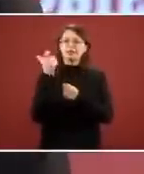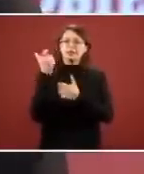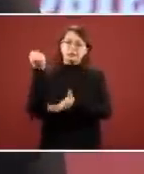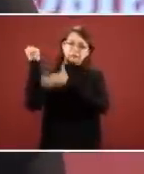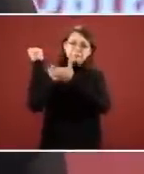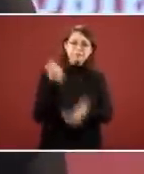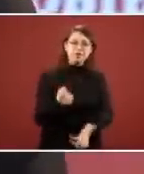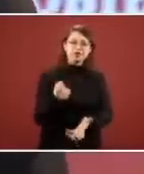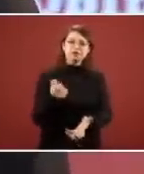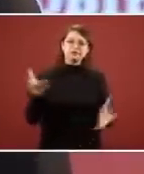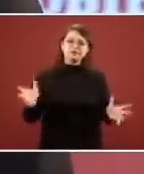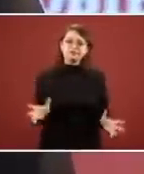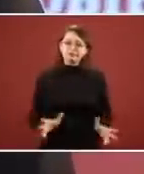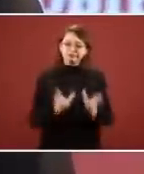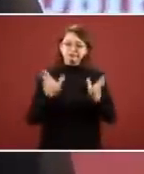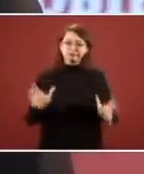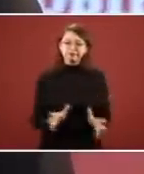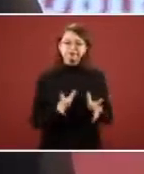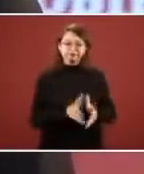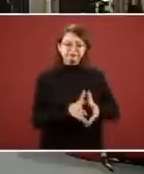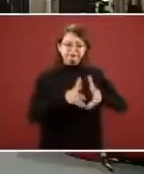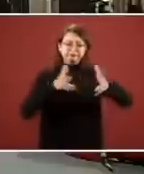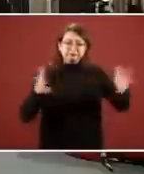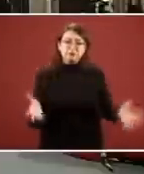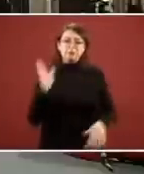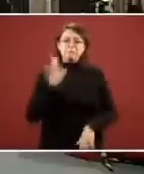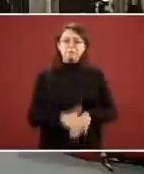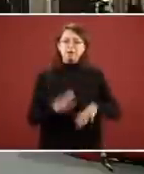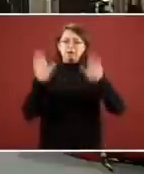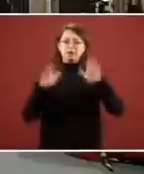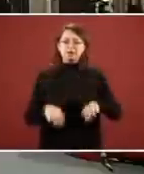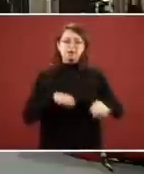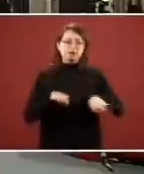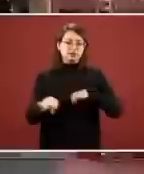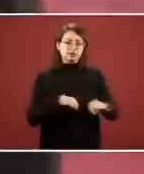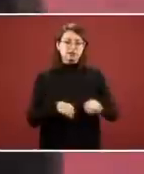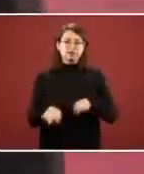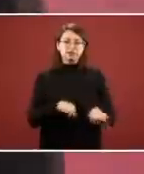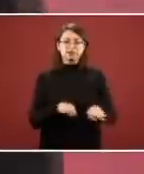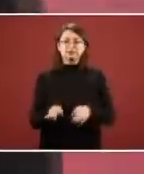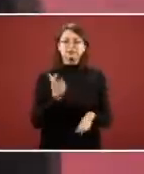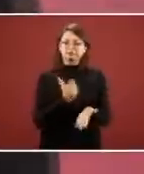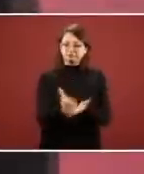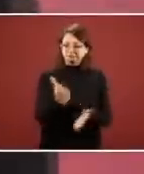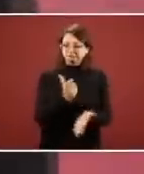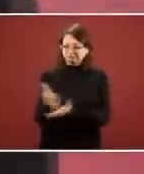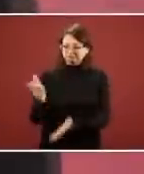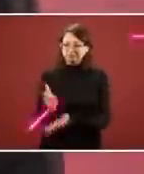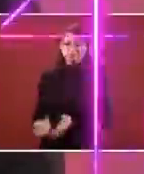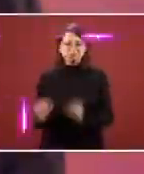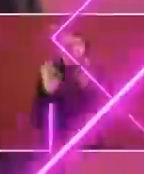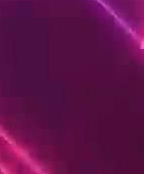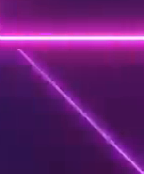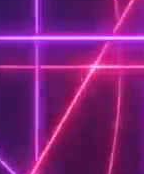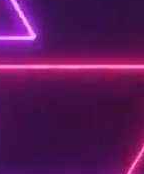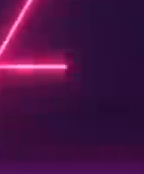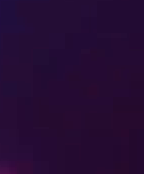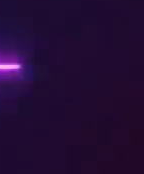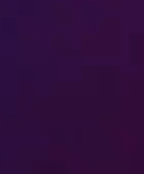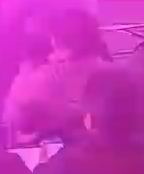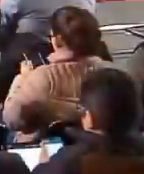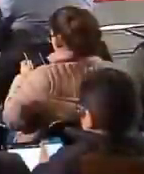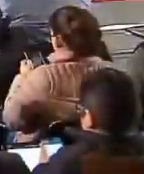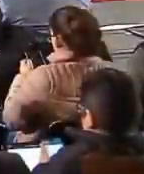se impulsa el crecimiento y hay empleos y bien pagados en el país